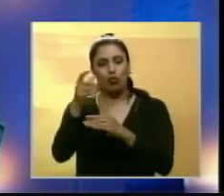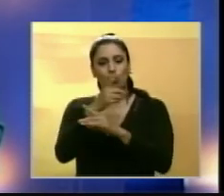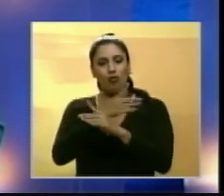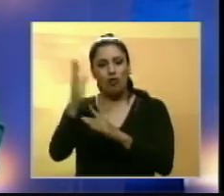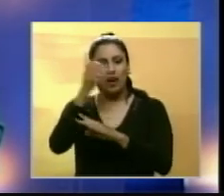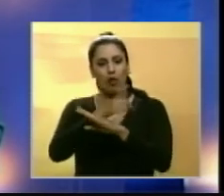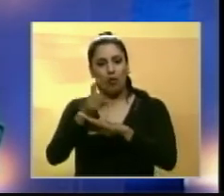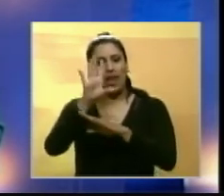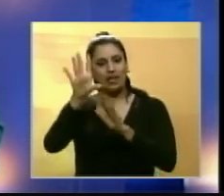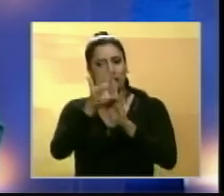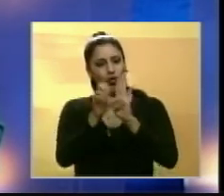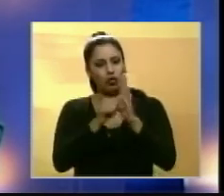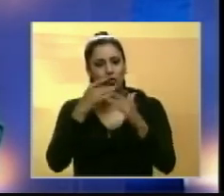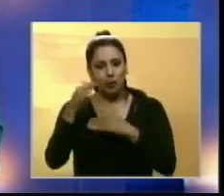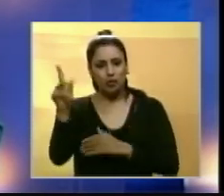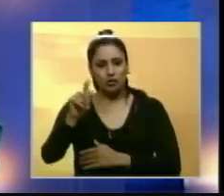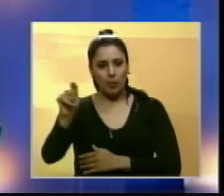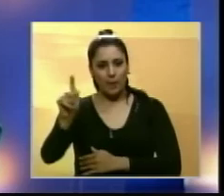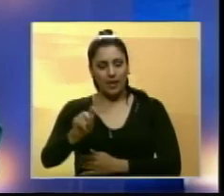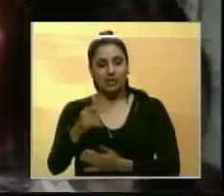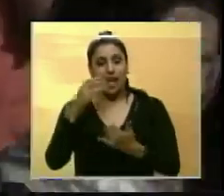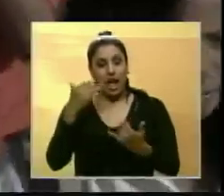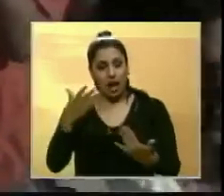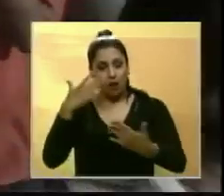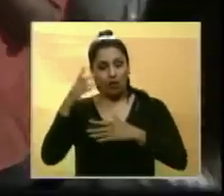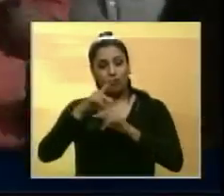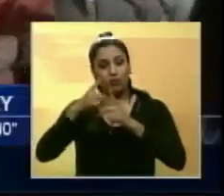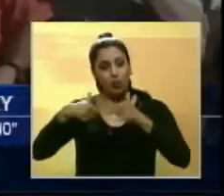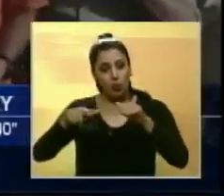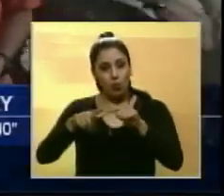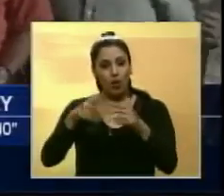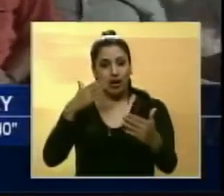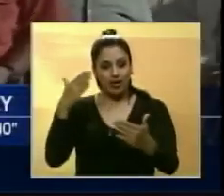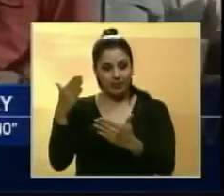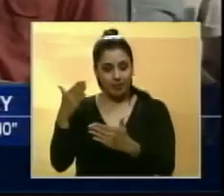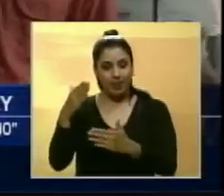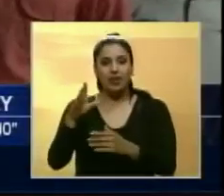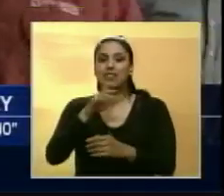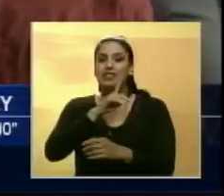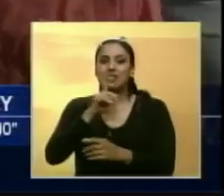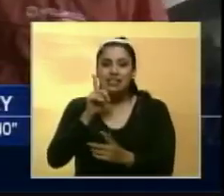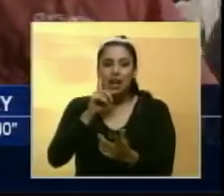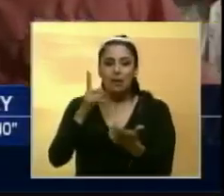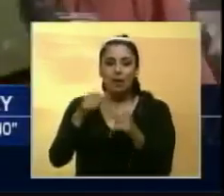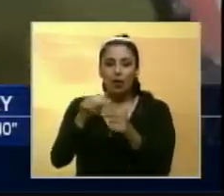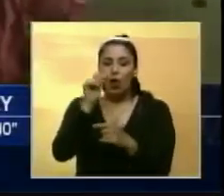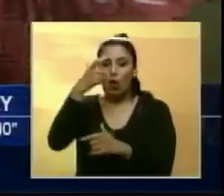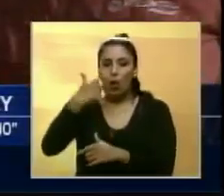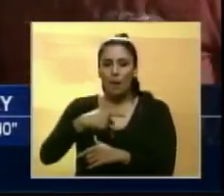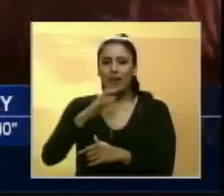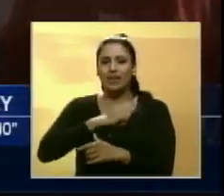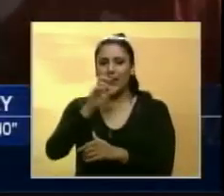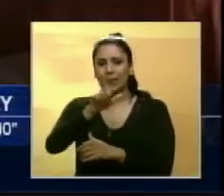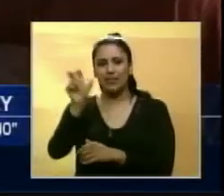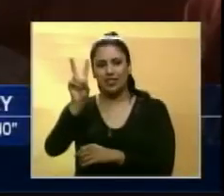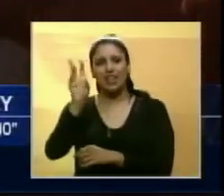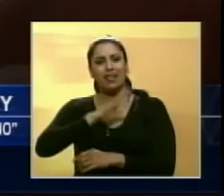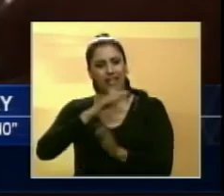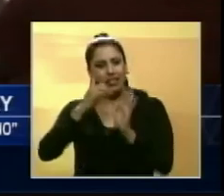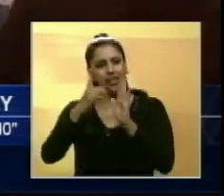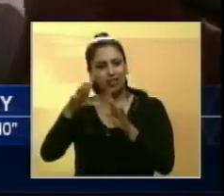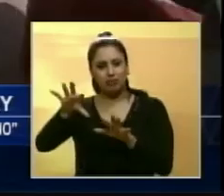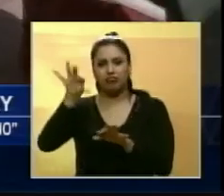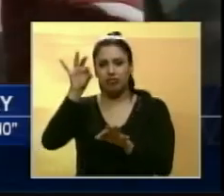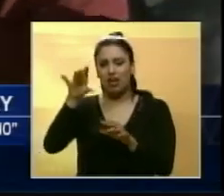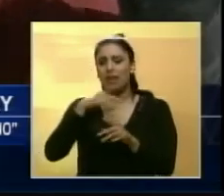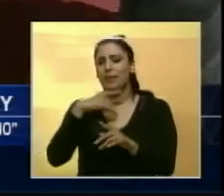manera constitucional en los próximos meses. Durante un recorrido por el sector La Curva de Molina, Toledo aseguró que los venezolanos tienen derecho a